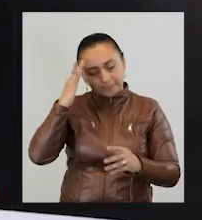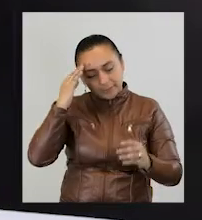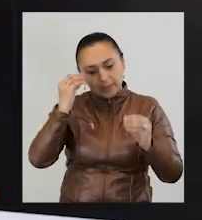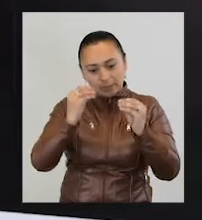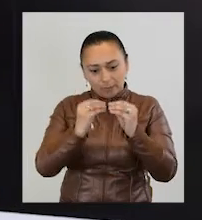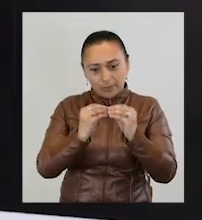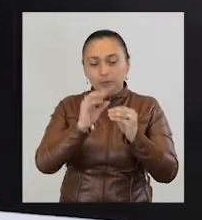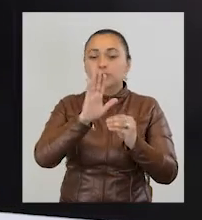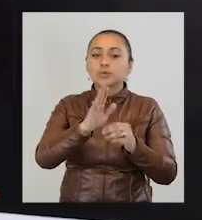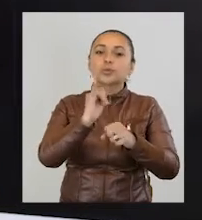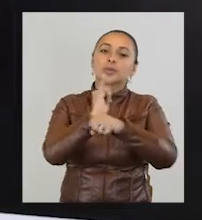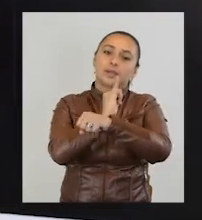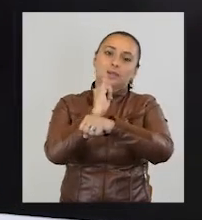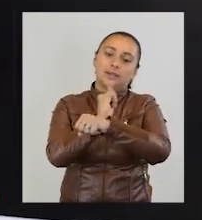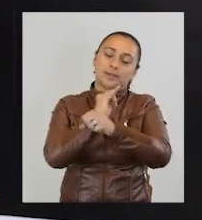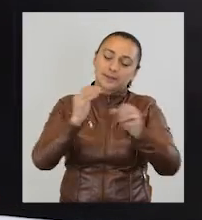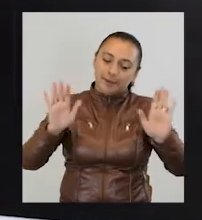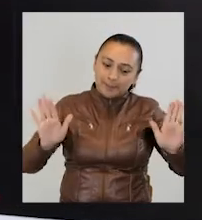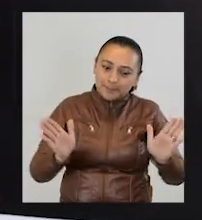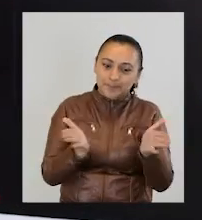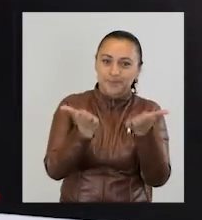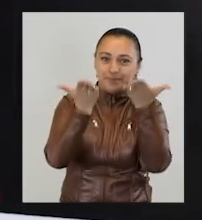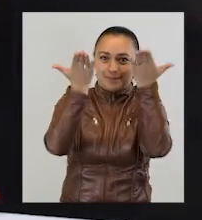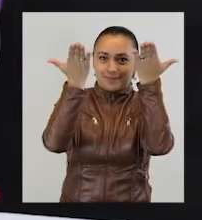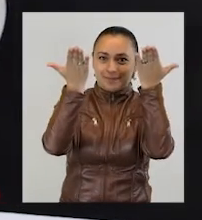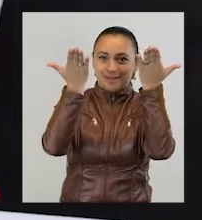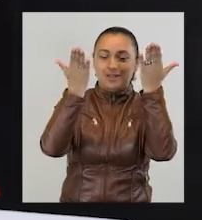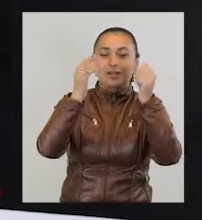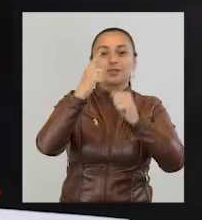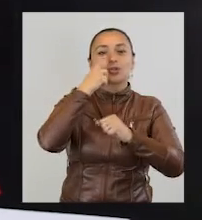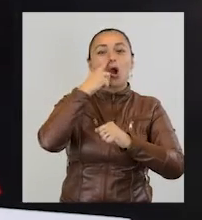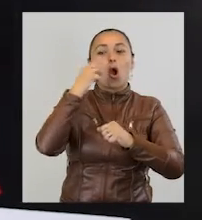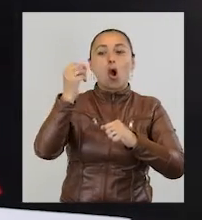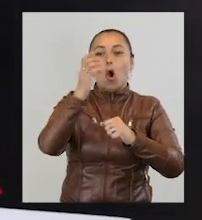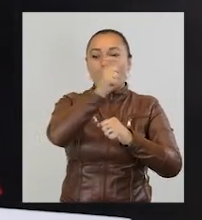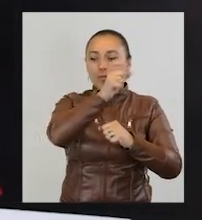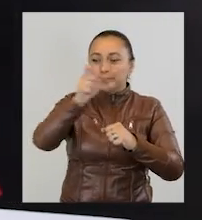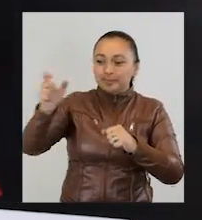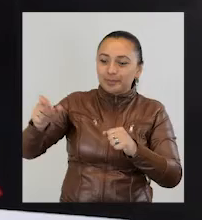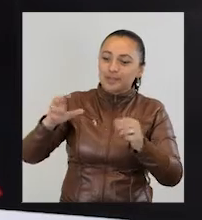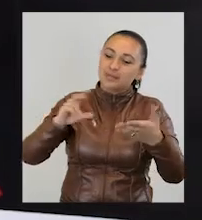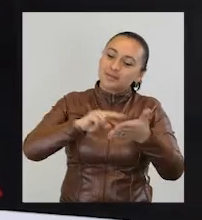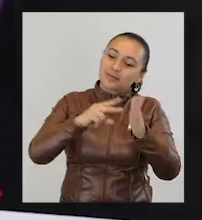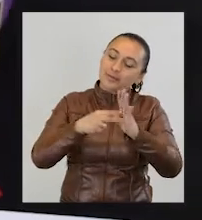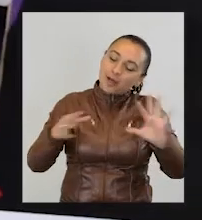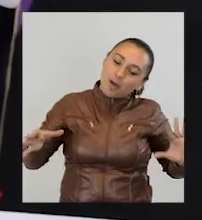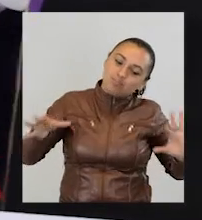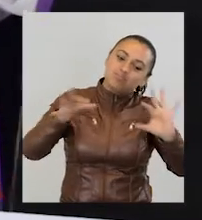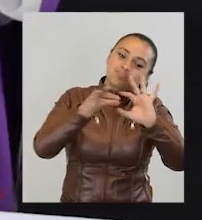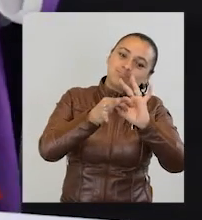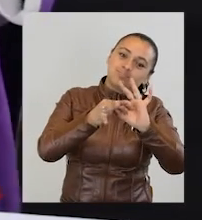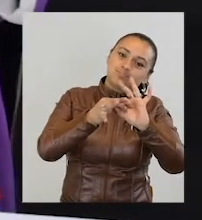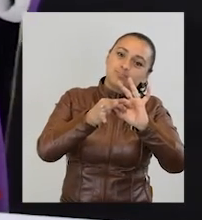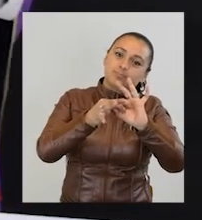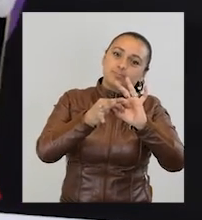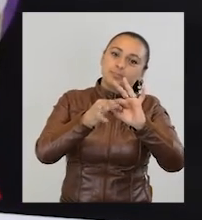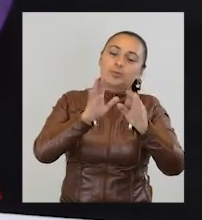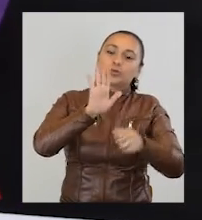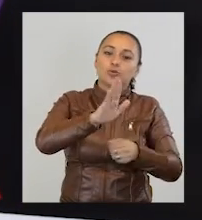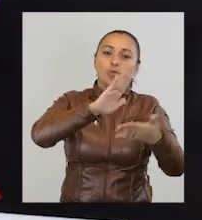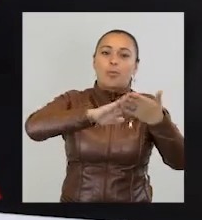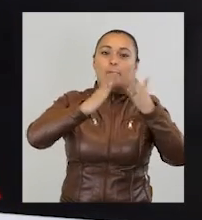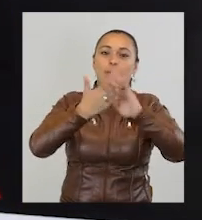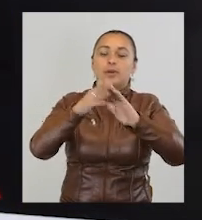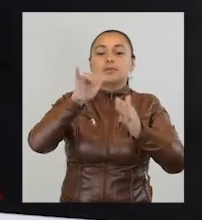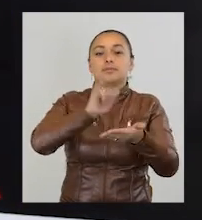en el camino de la concordia. Y la Iglesia resplandezca en medio de los hombres como signo de unidad